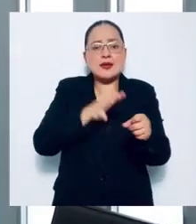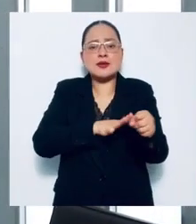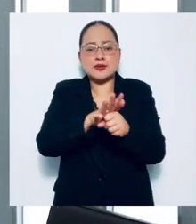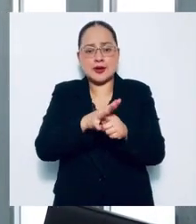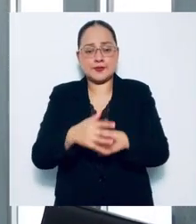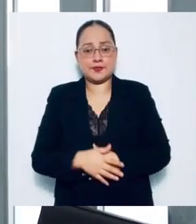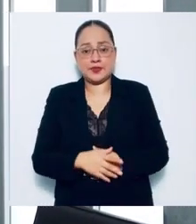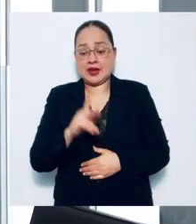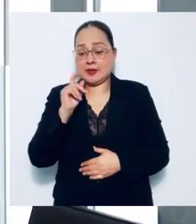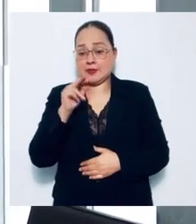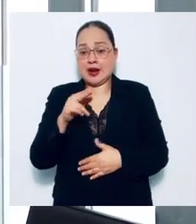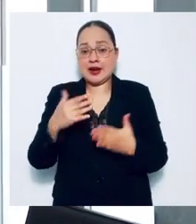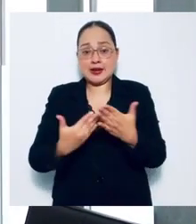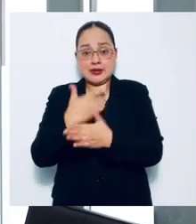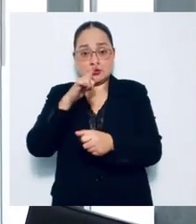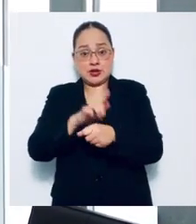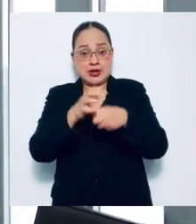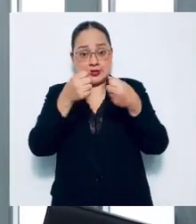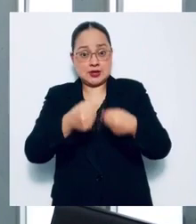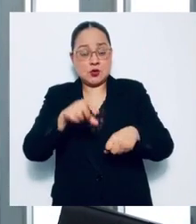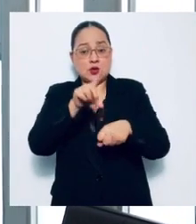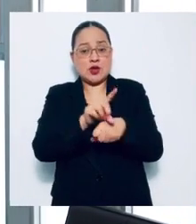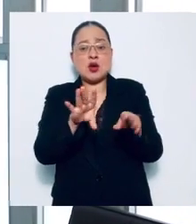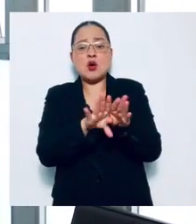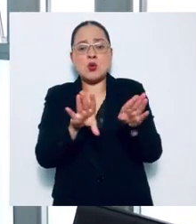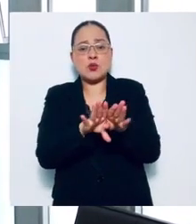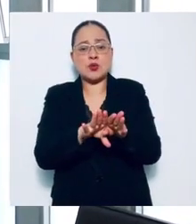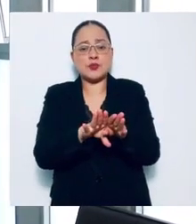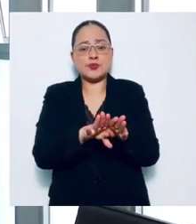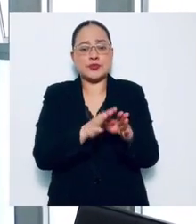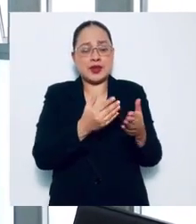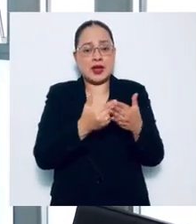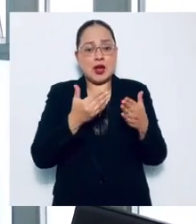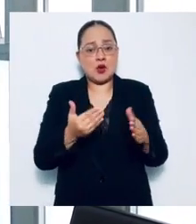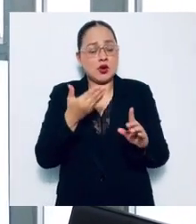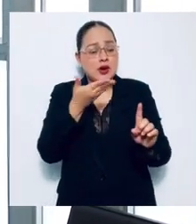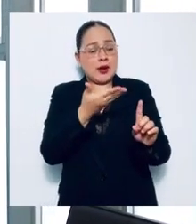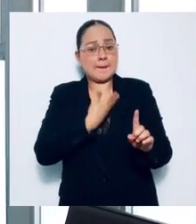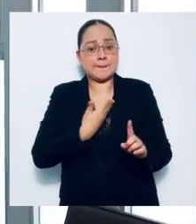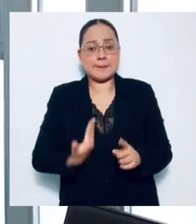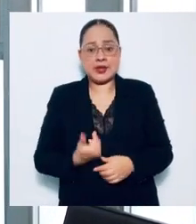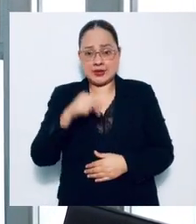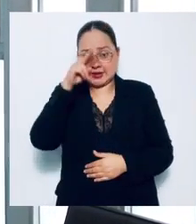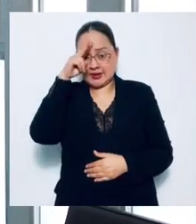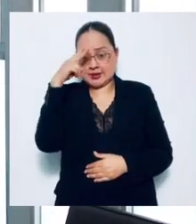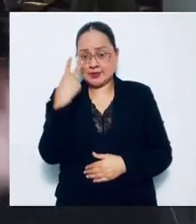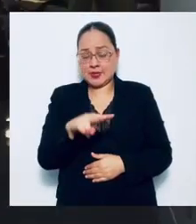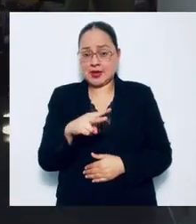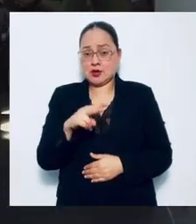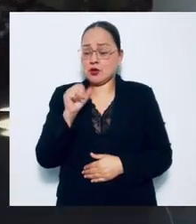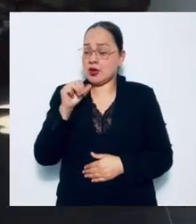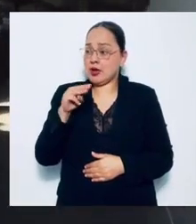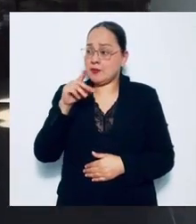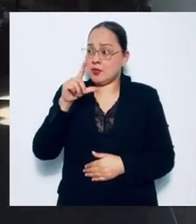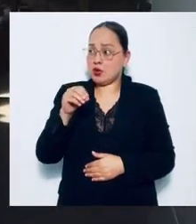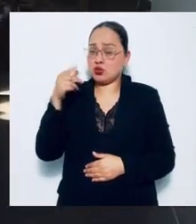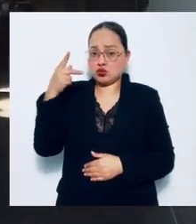Plan Nacional de Seguridad fue pensado por el hoy presidente de México